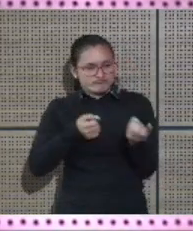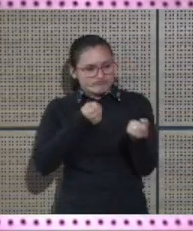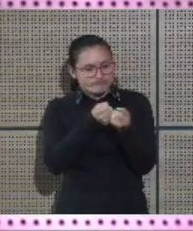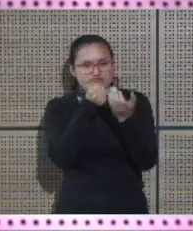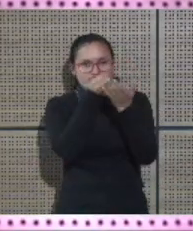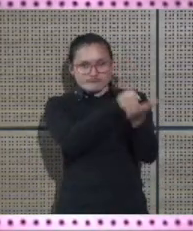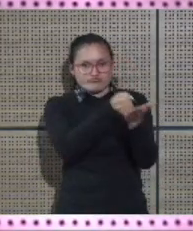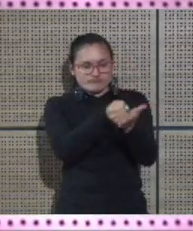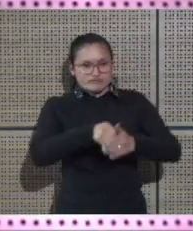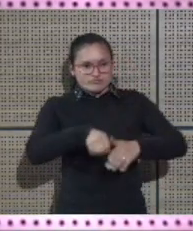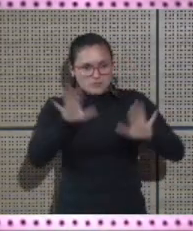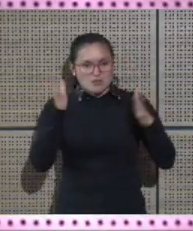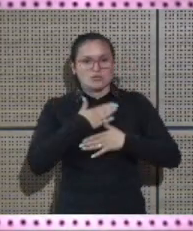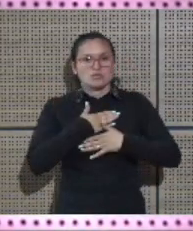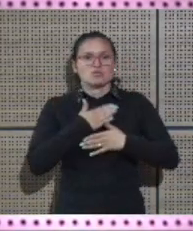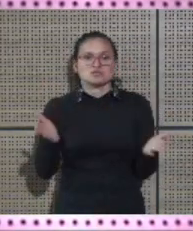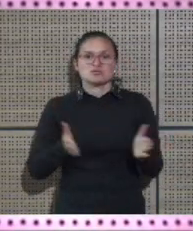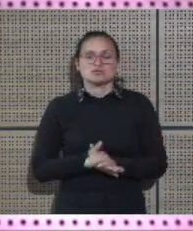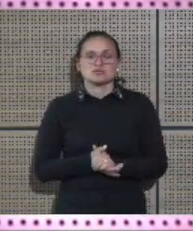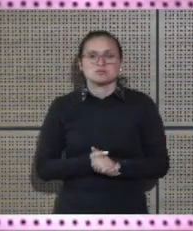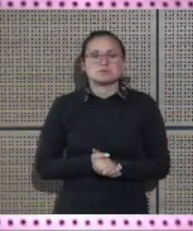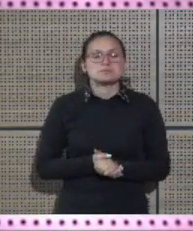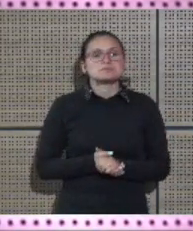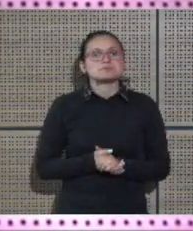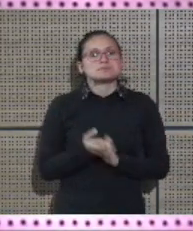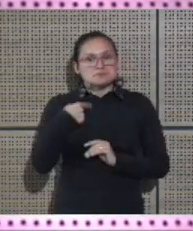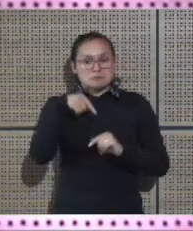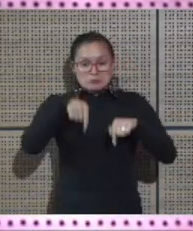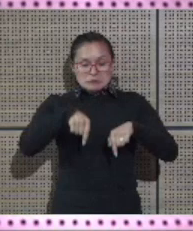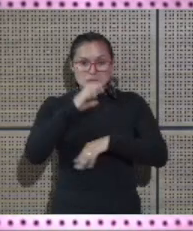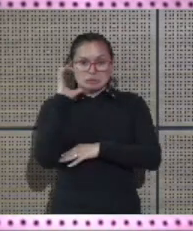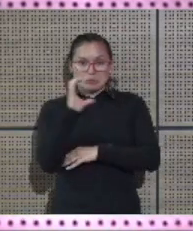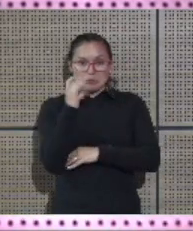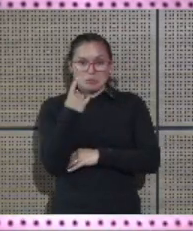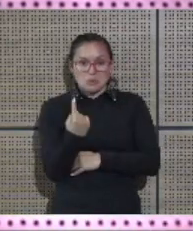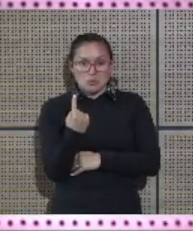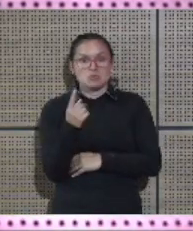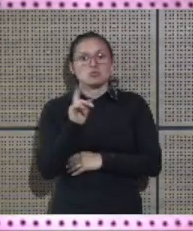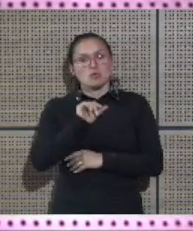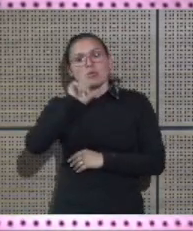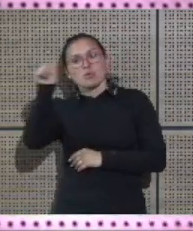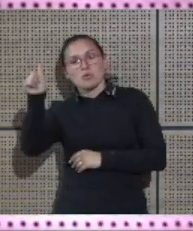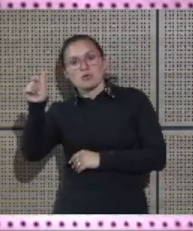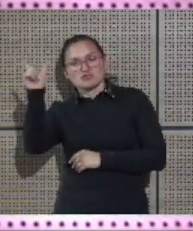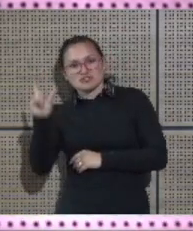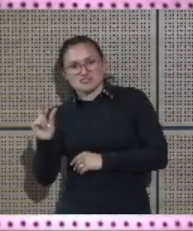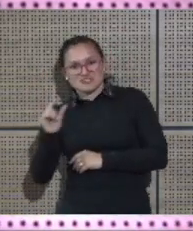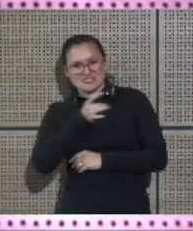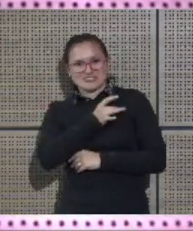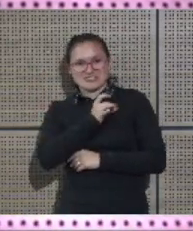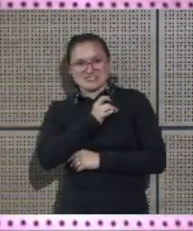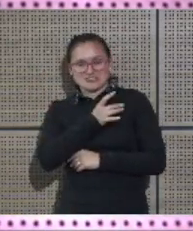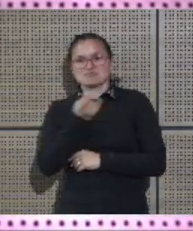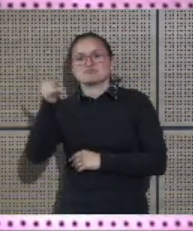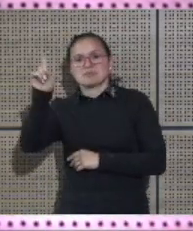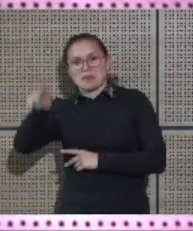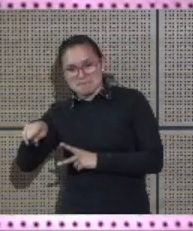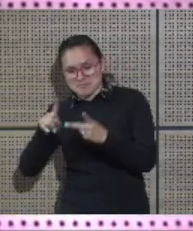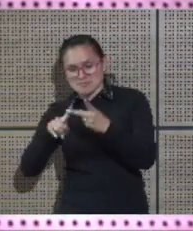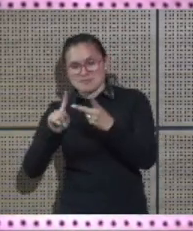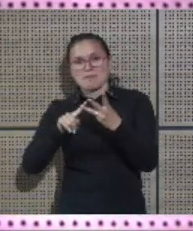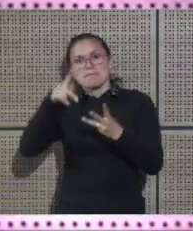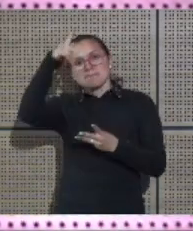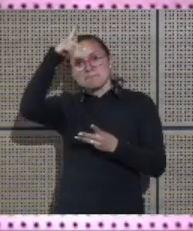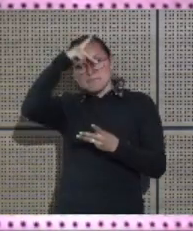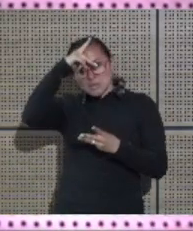anteriormente, un aporte que hemos hecho también igualmente en el caso de Chile y en el caso que estamos en este momento en